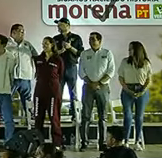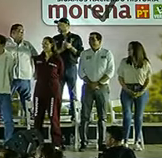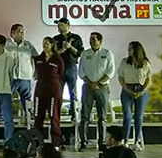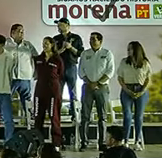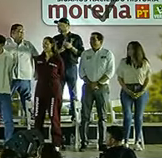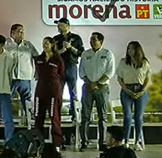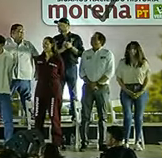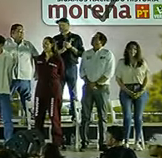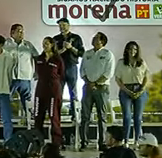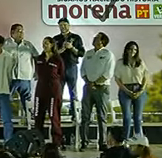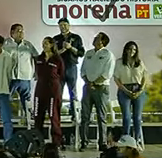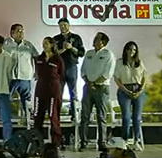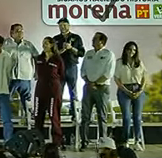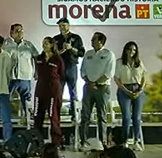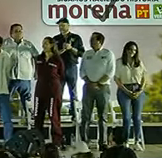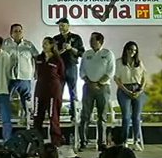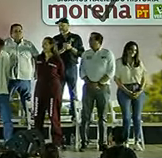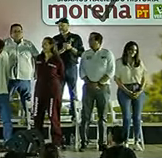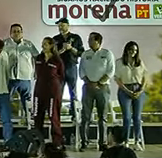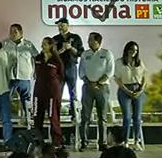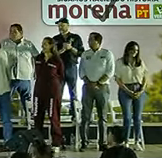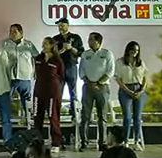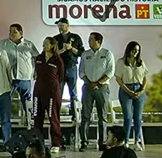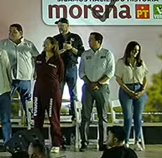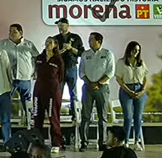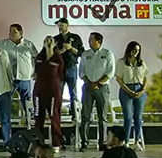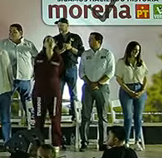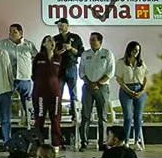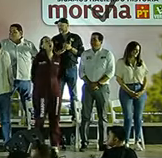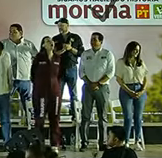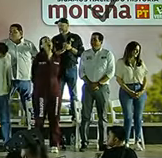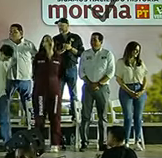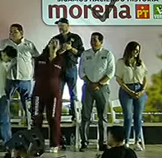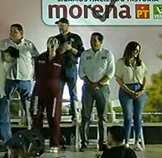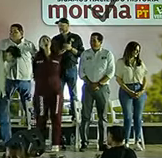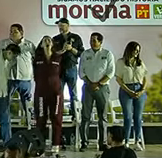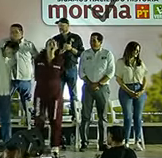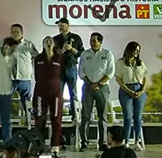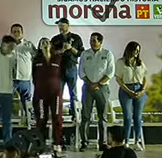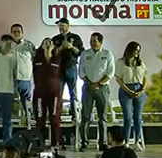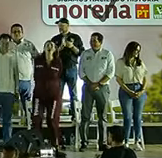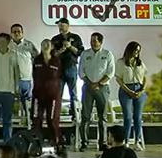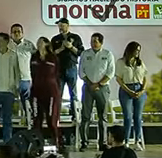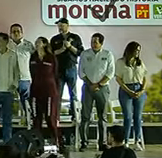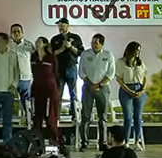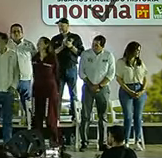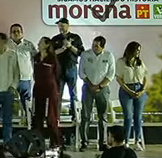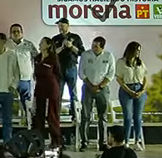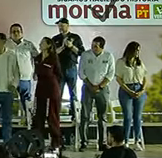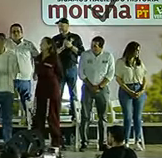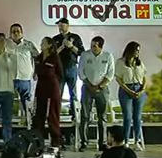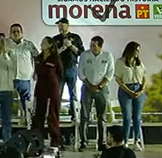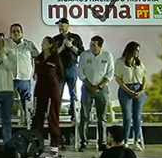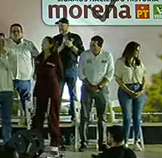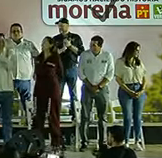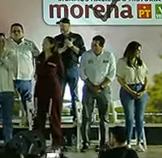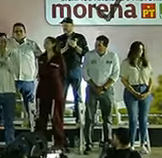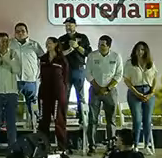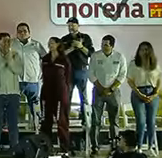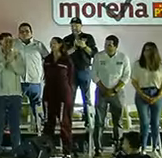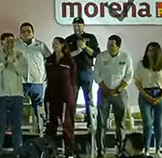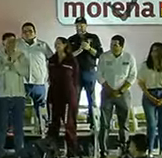Amigas y amigos el hombre del territorio El hombre del pueblo para el pueblo vamos a escuchar el mensaje del próximo gobernador de